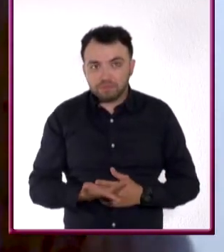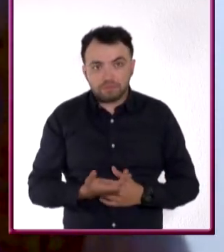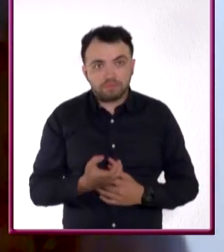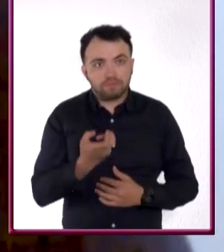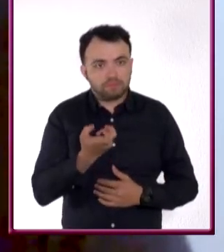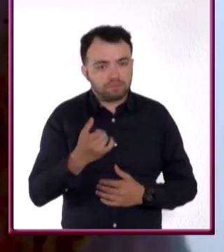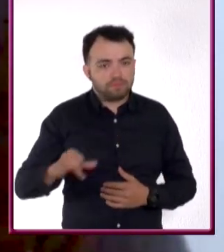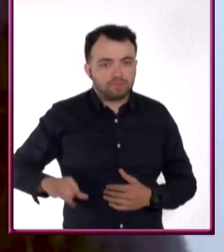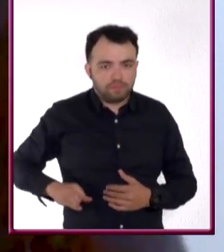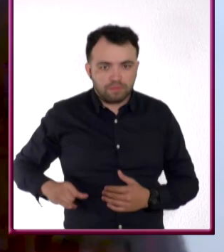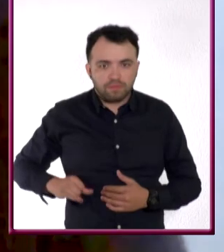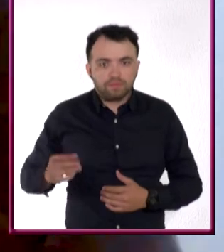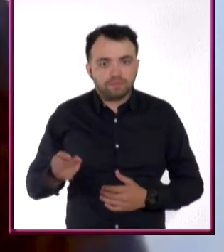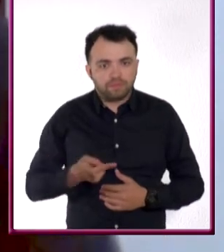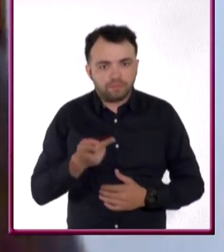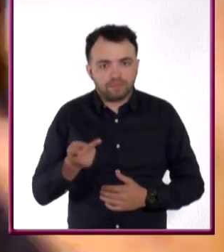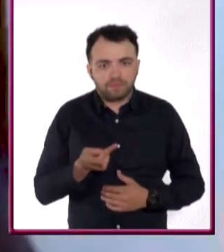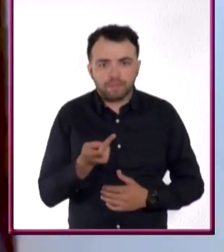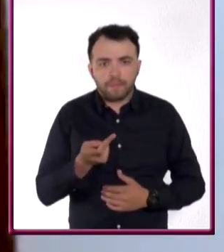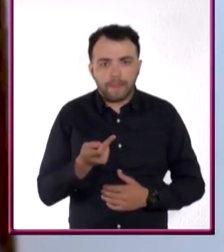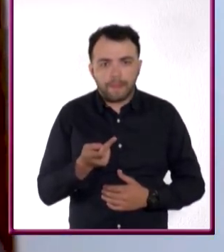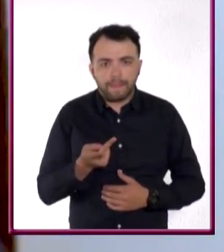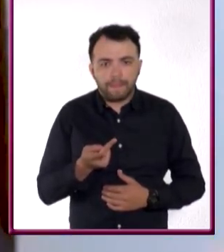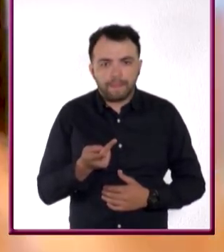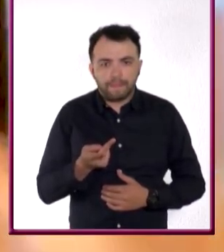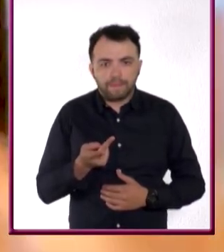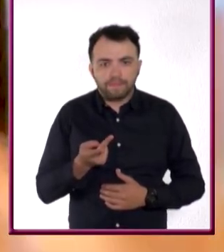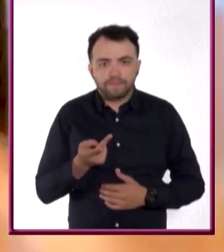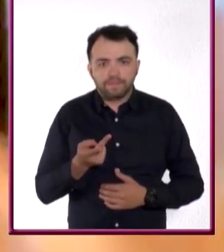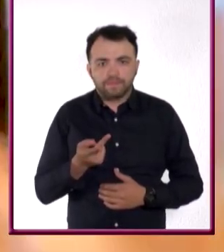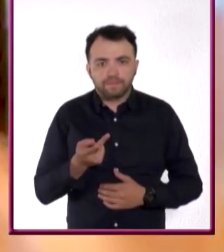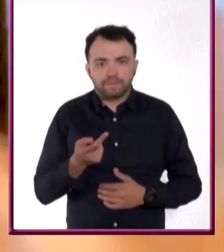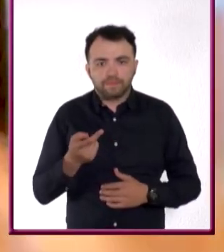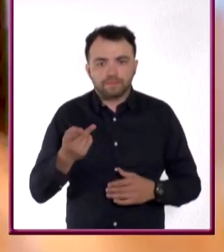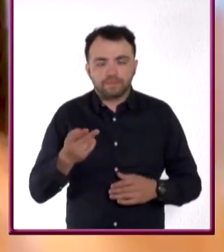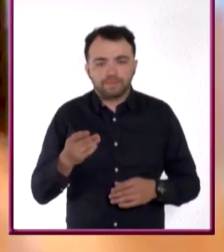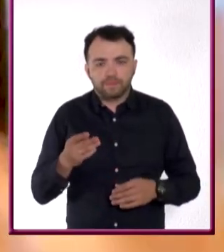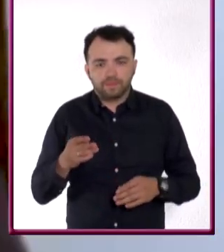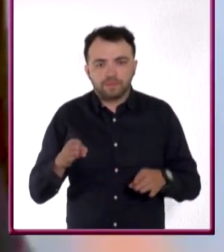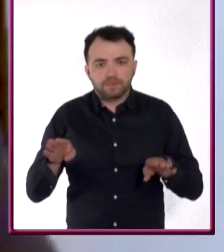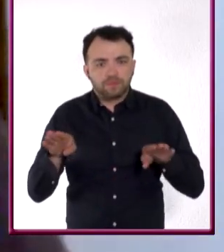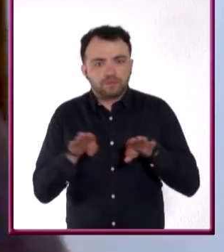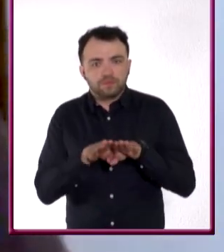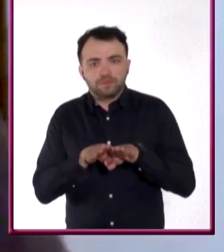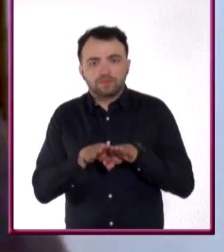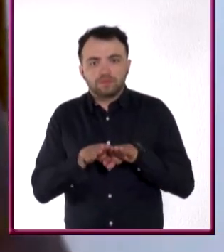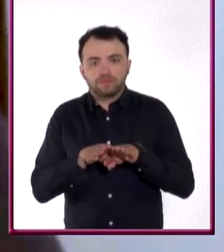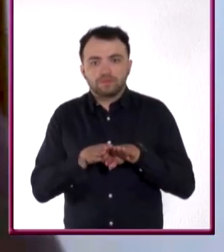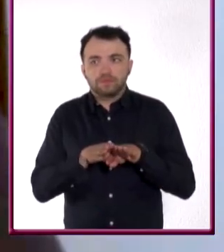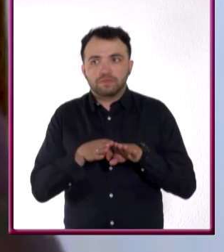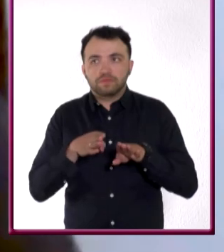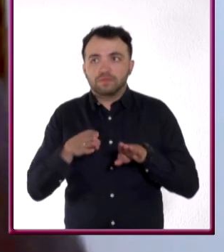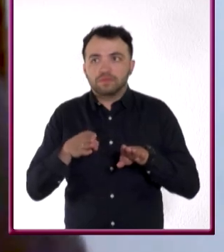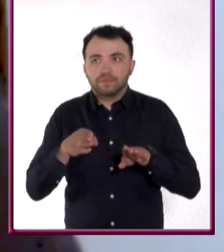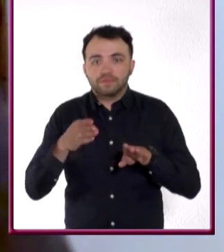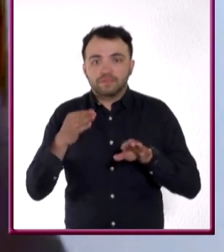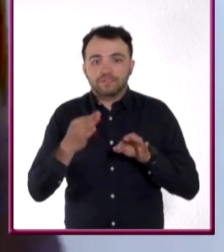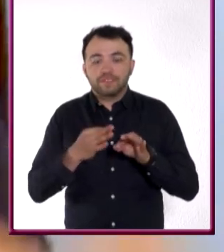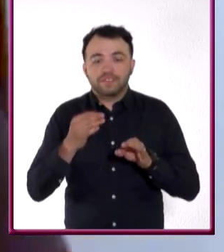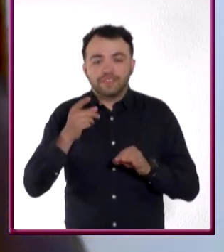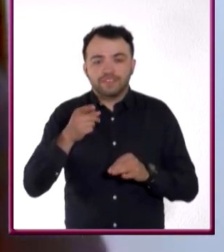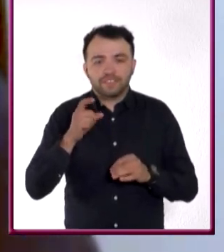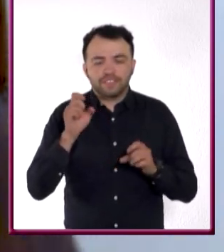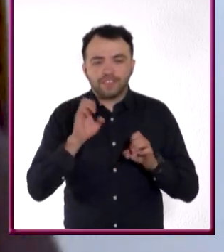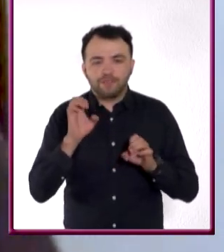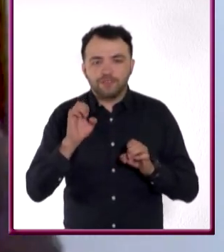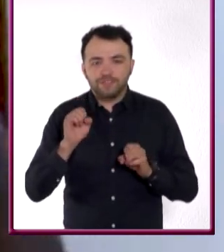es muy interesante porque como la intermediación ocurre de forma directa en la bolsa de valores, se